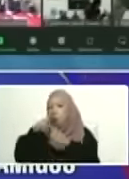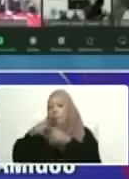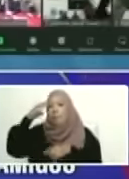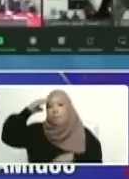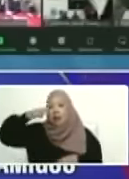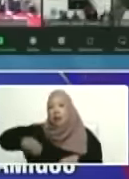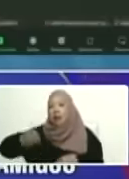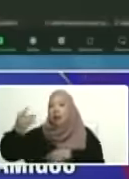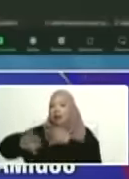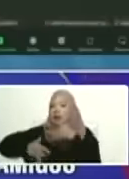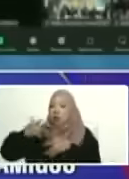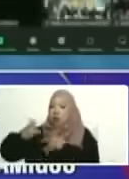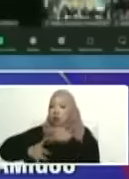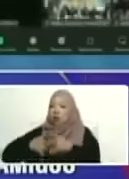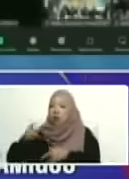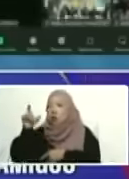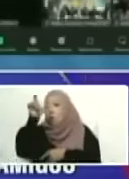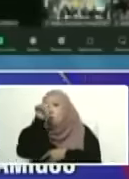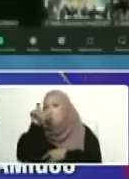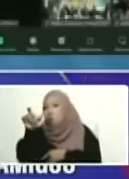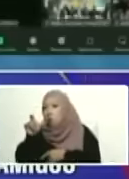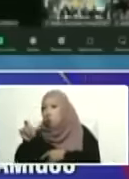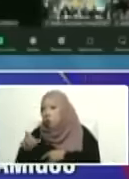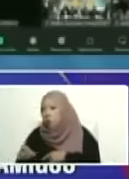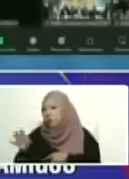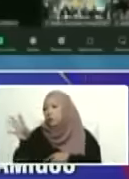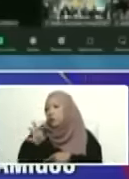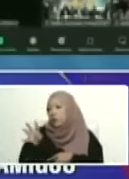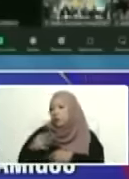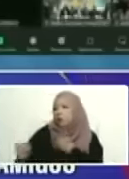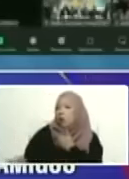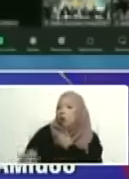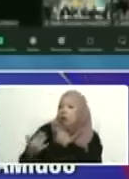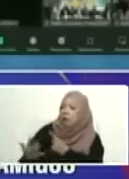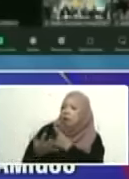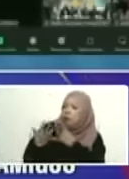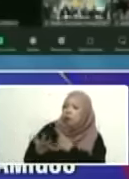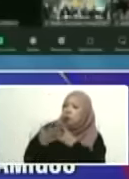militares en la fachada atlántica de Venezuela, amenazando a Venezuela.